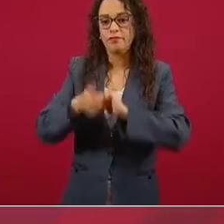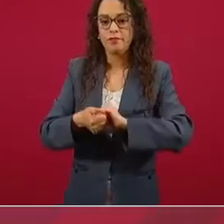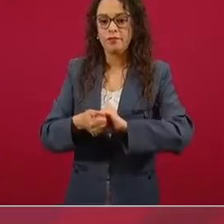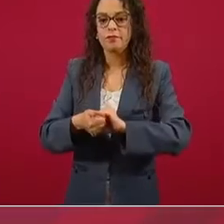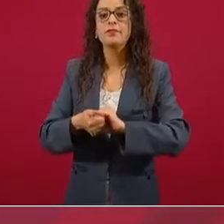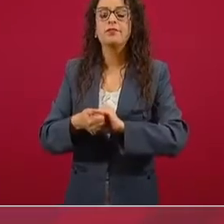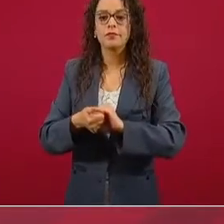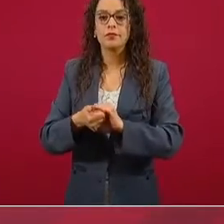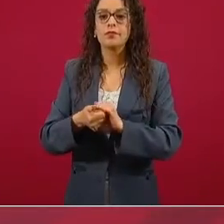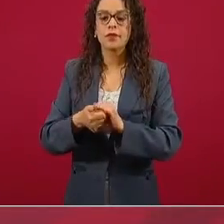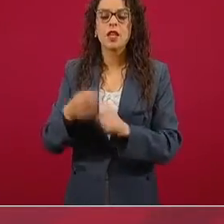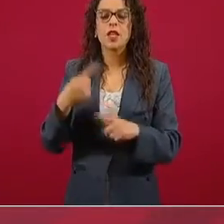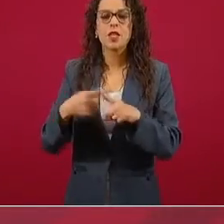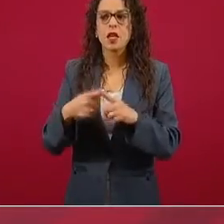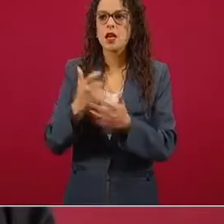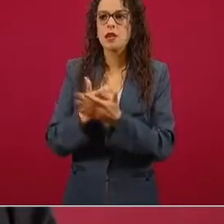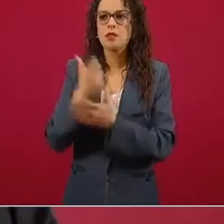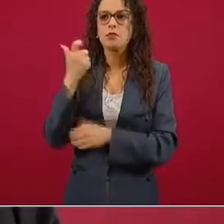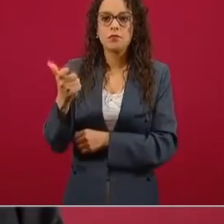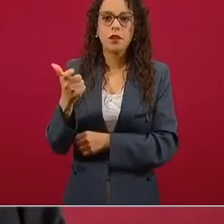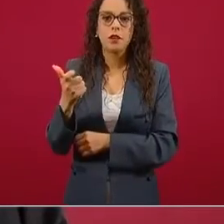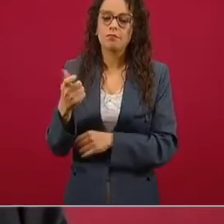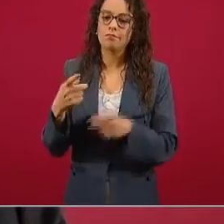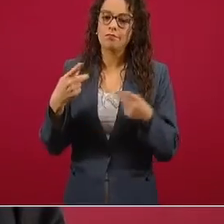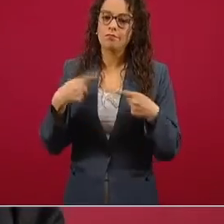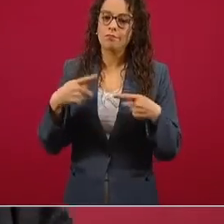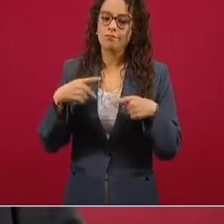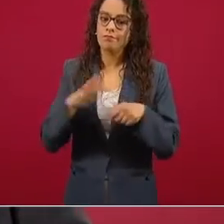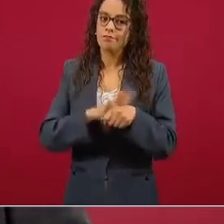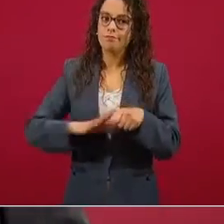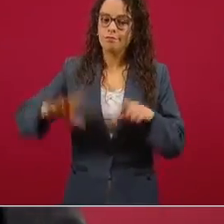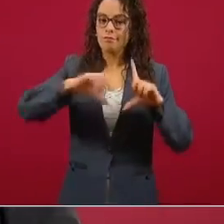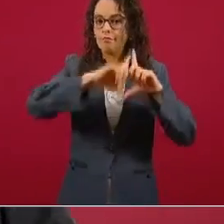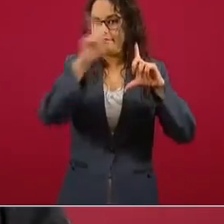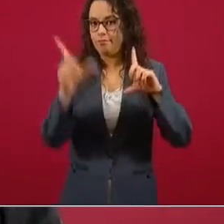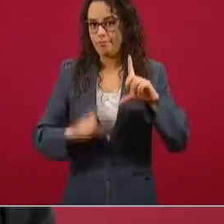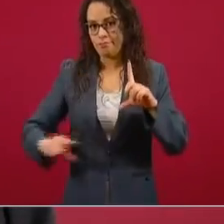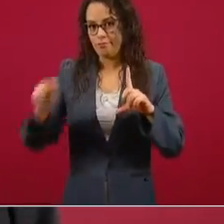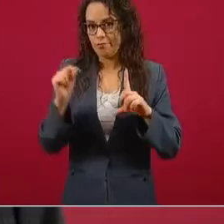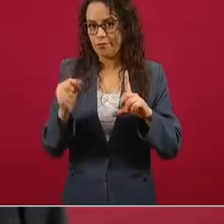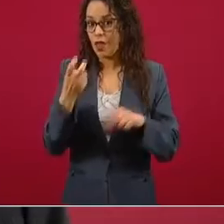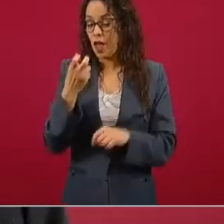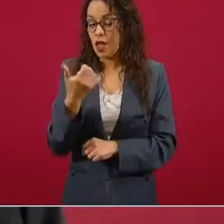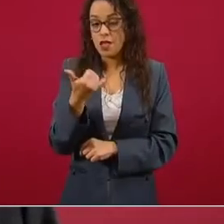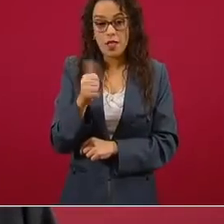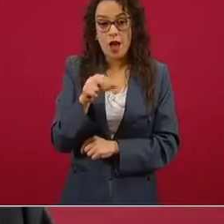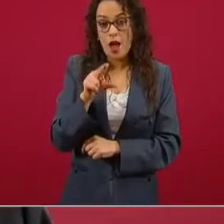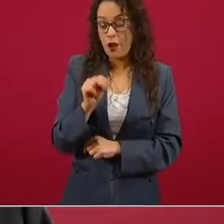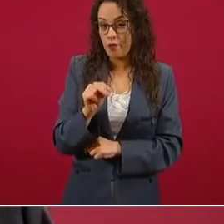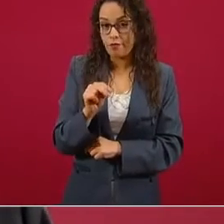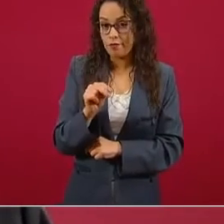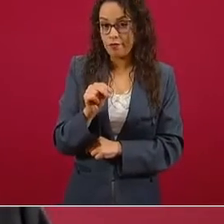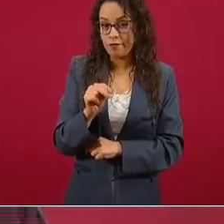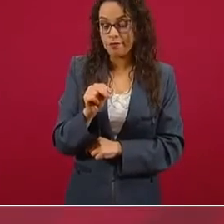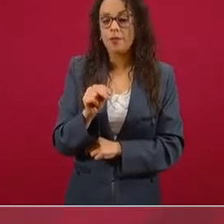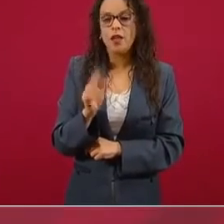Eso ya no aplica. Entonces, vamos saliendo y sí,